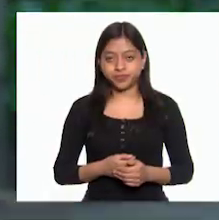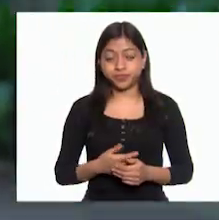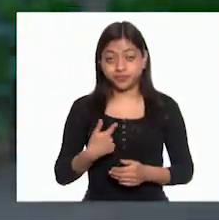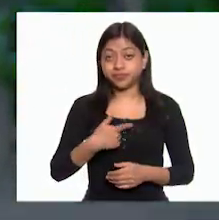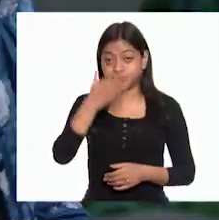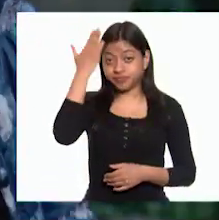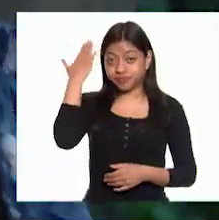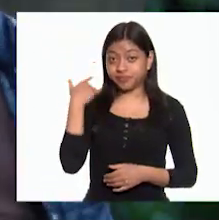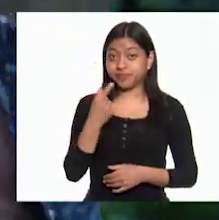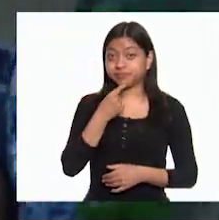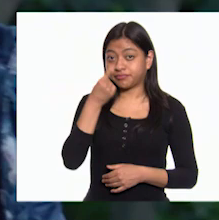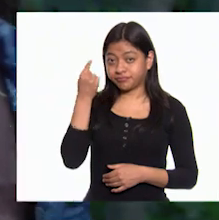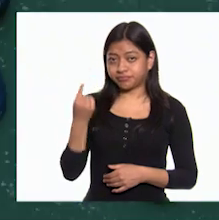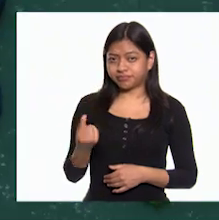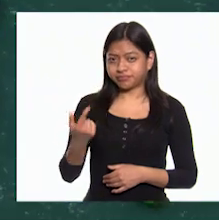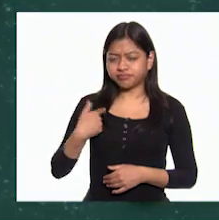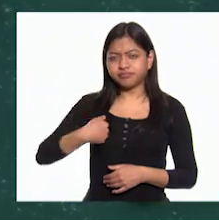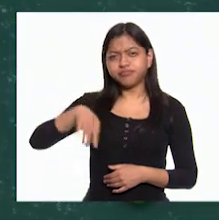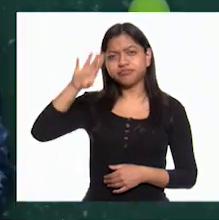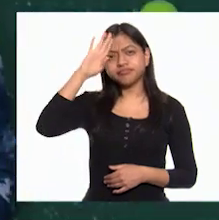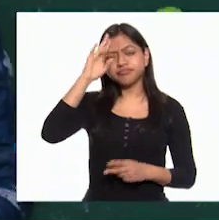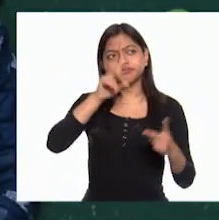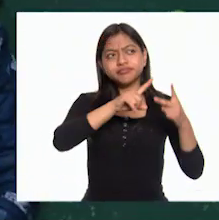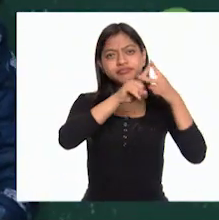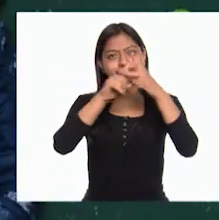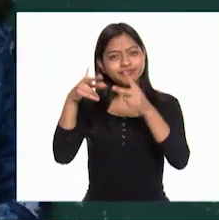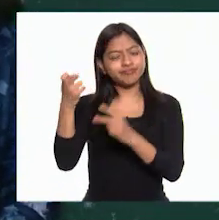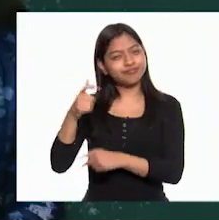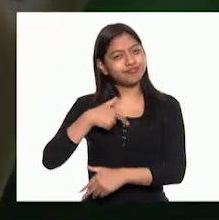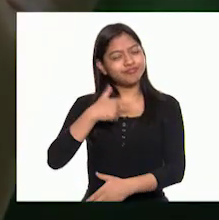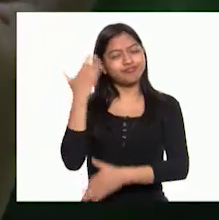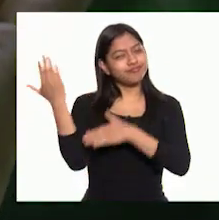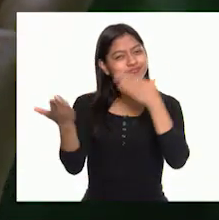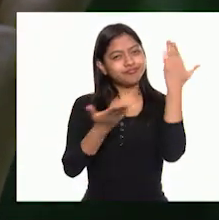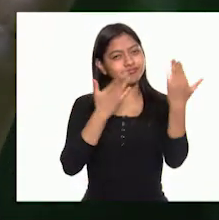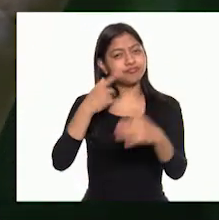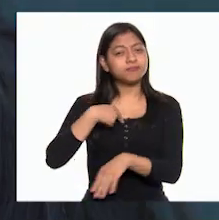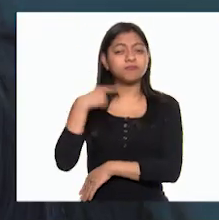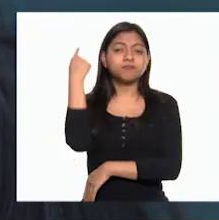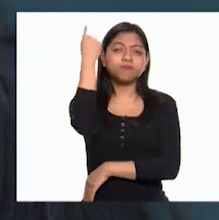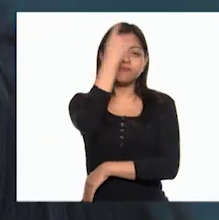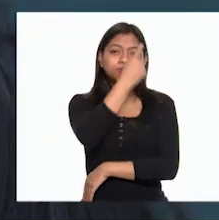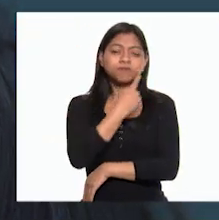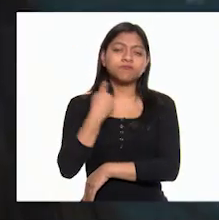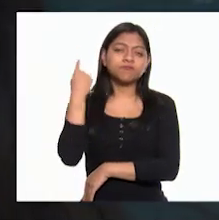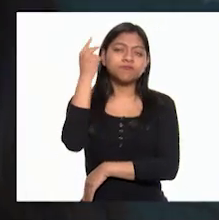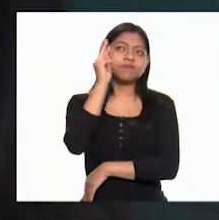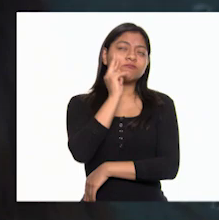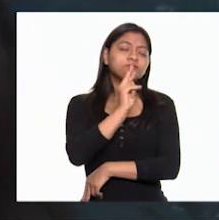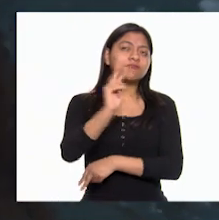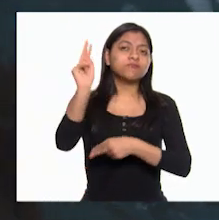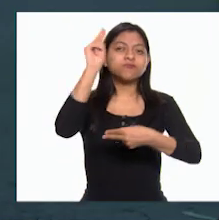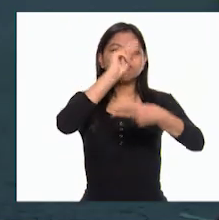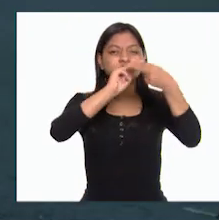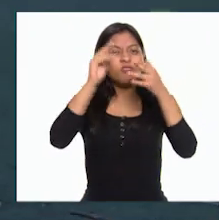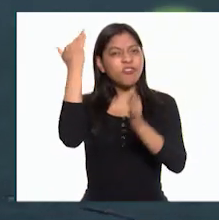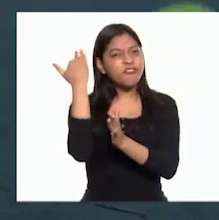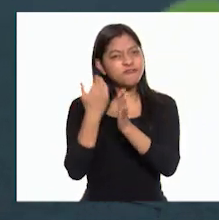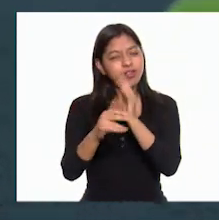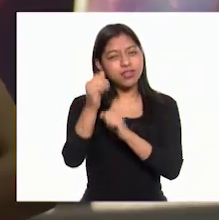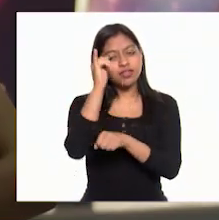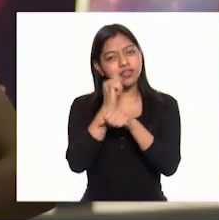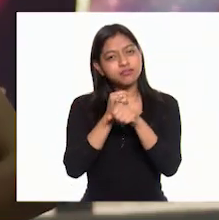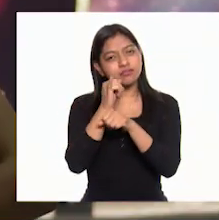Cuando era pequeña, creía que las estrellas serían mi pasión y pasaba horas viendo al espacio y todo lo que aún había por